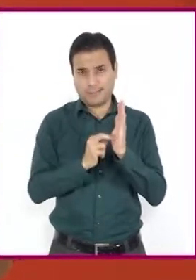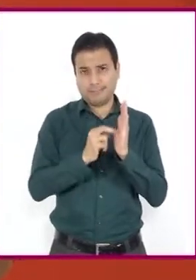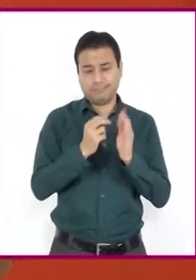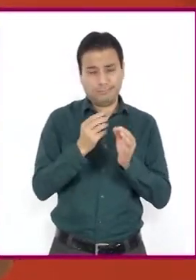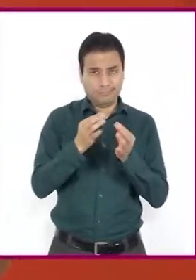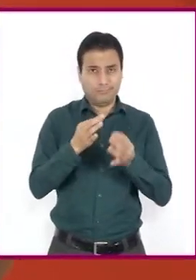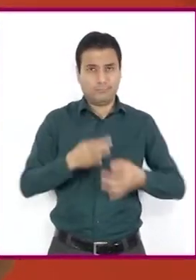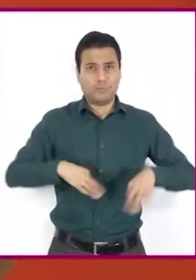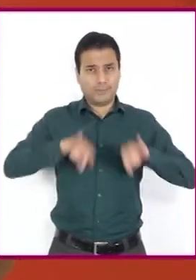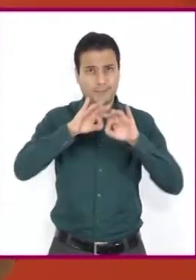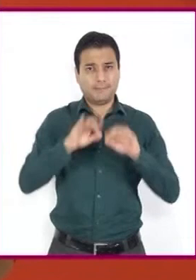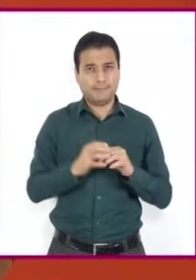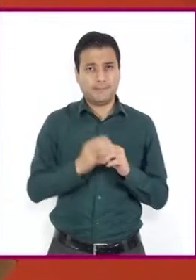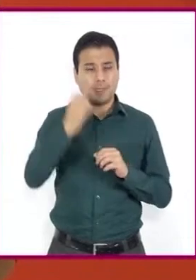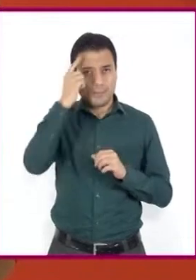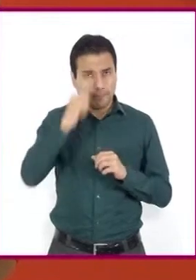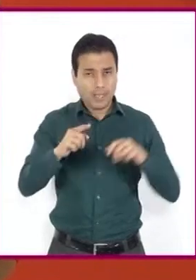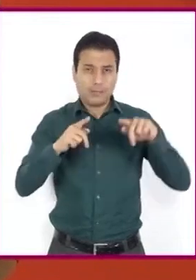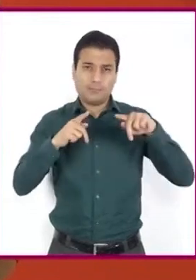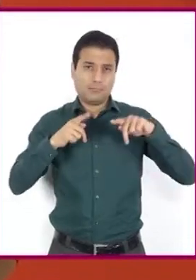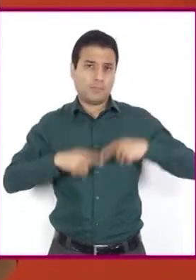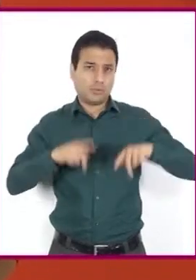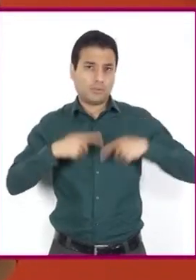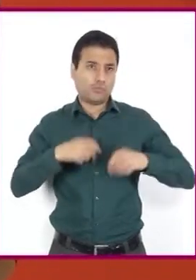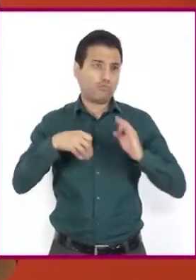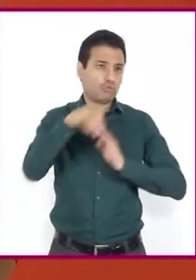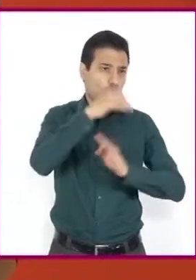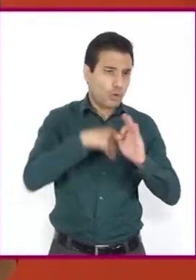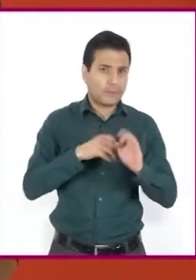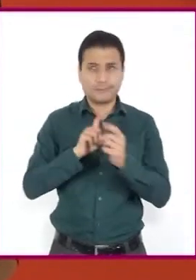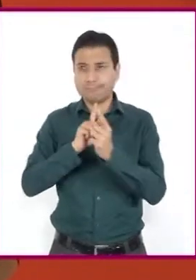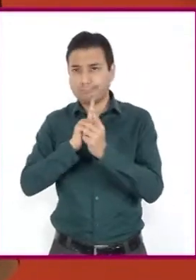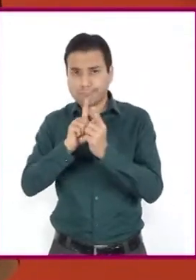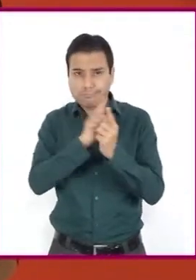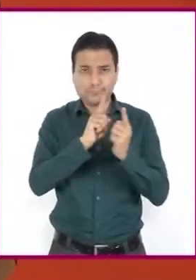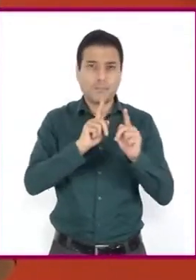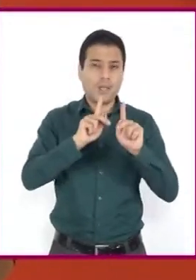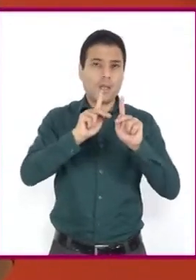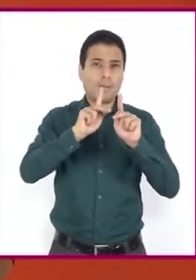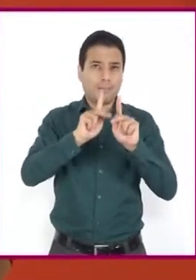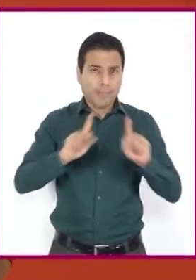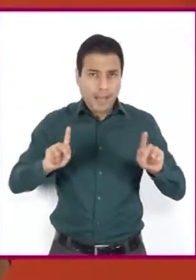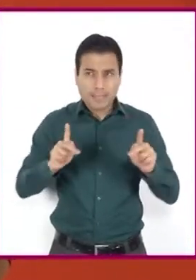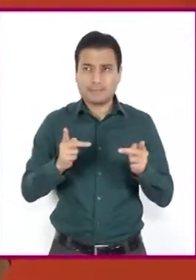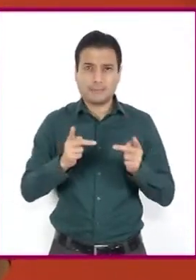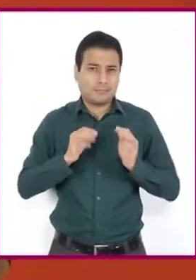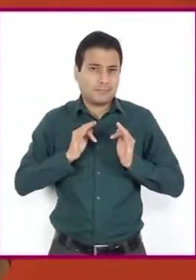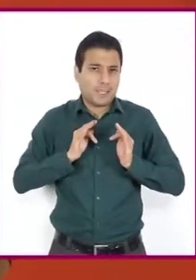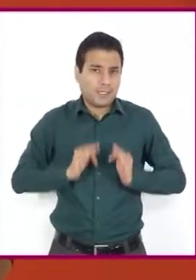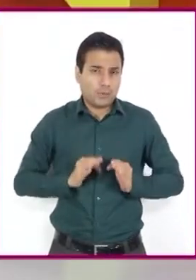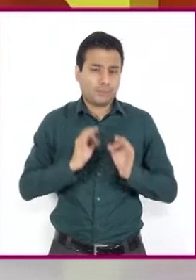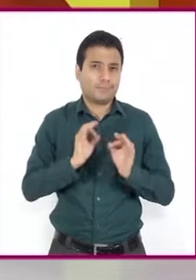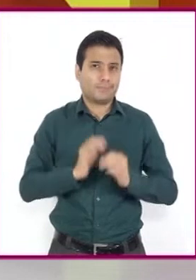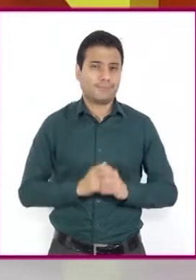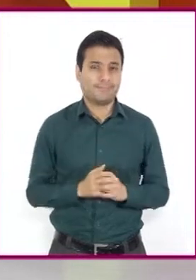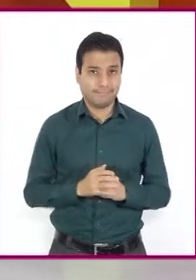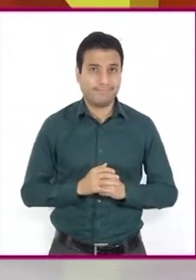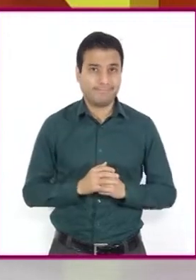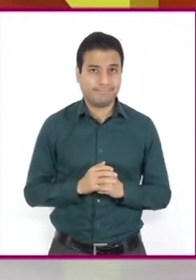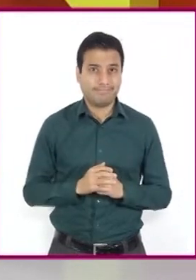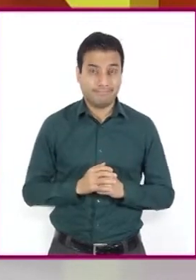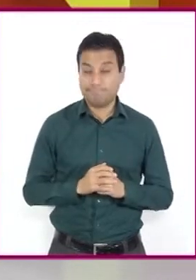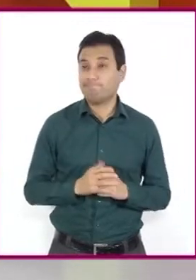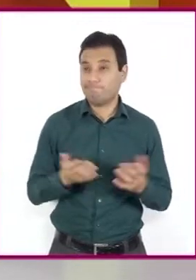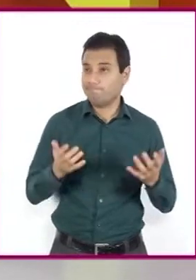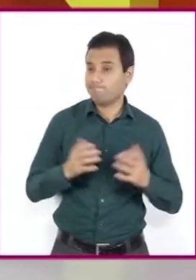como sociedad para desarrollar una buena interacción y convivir armónicamente con lo que nos rodean.